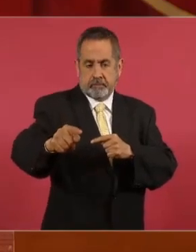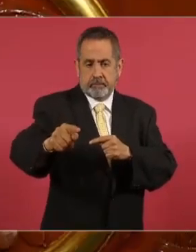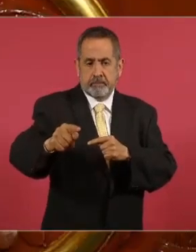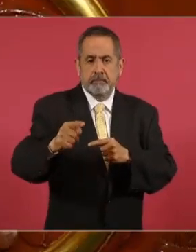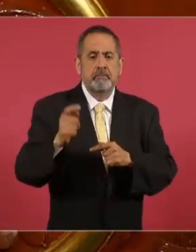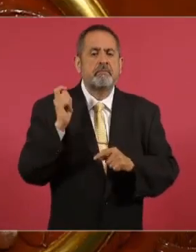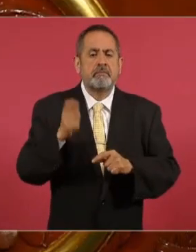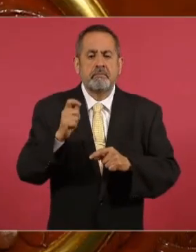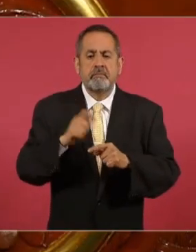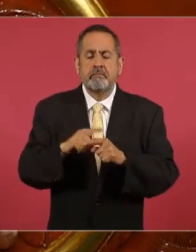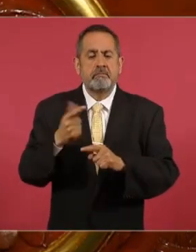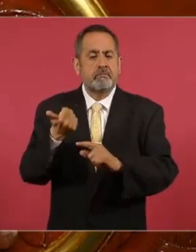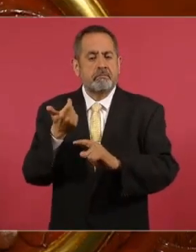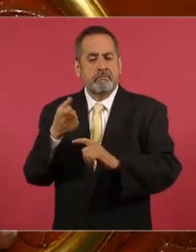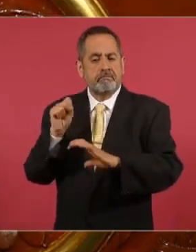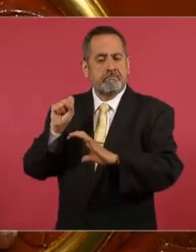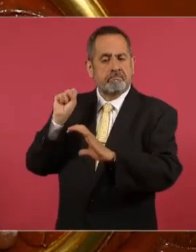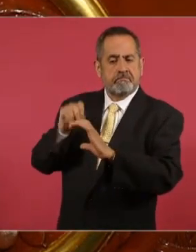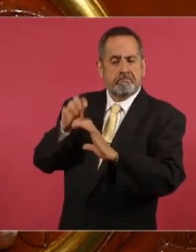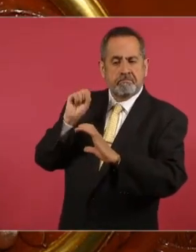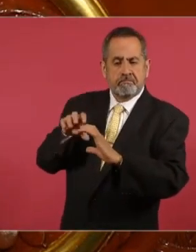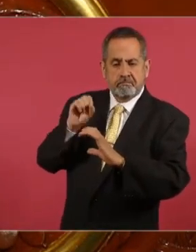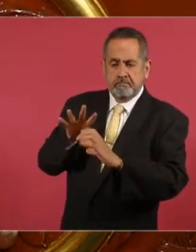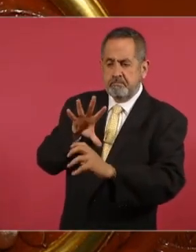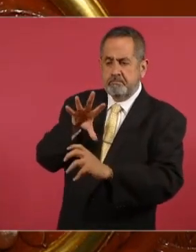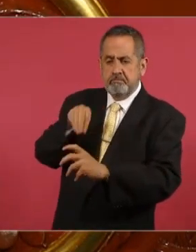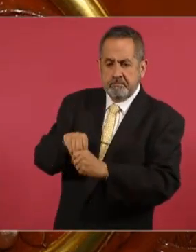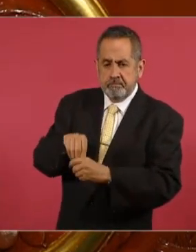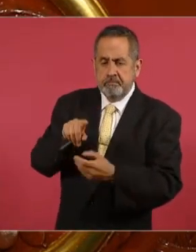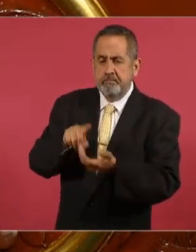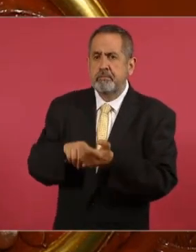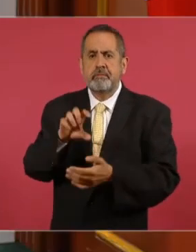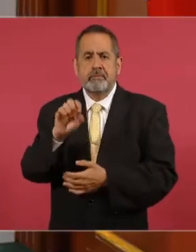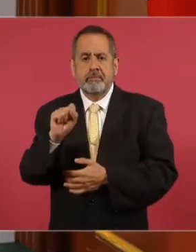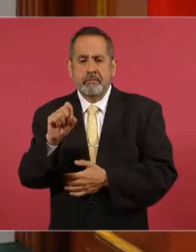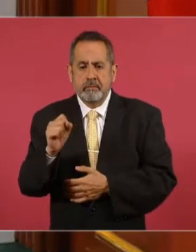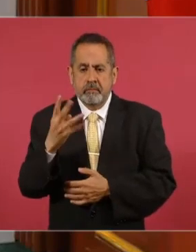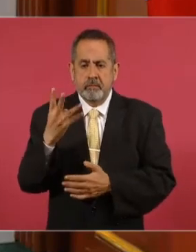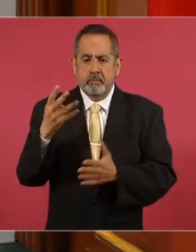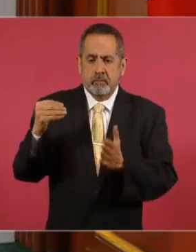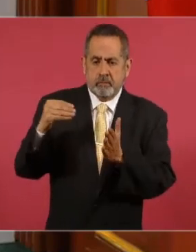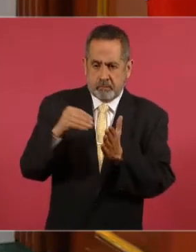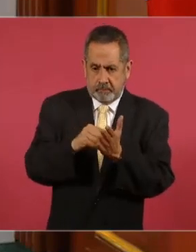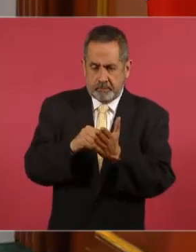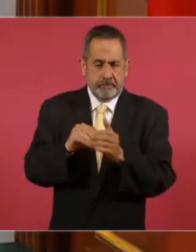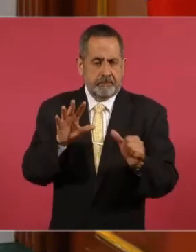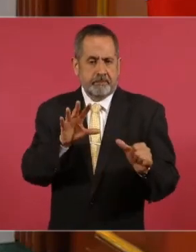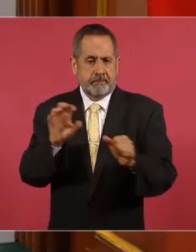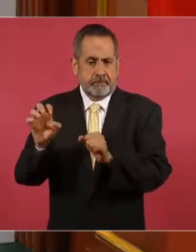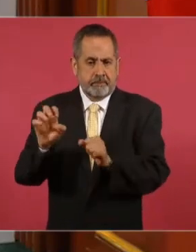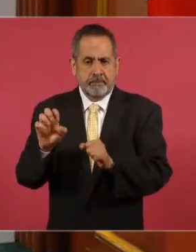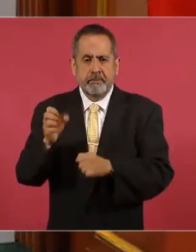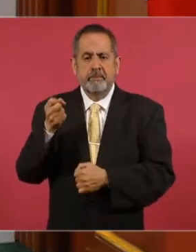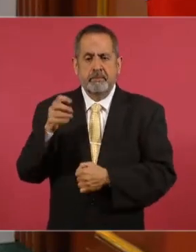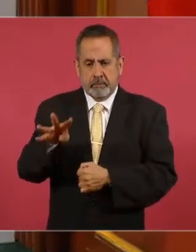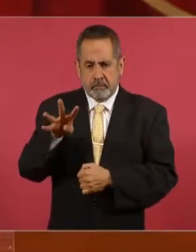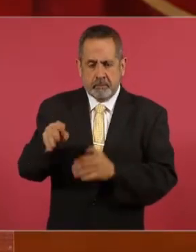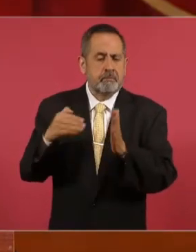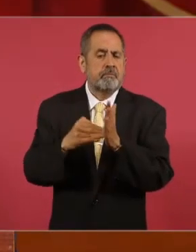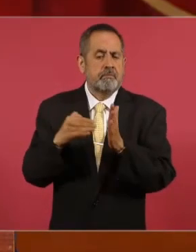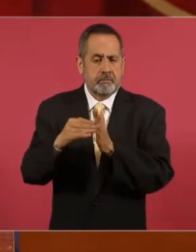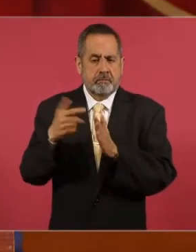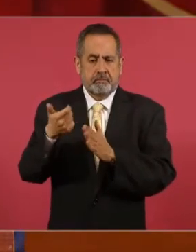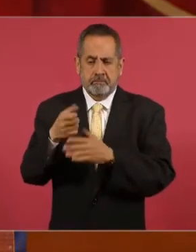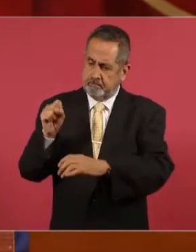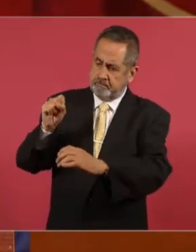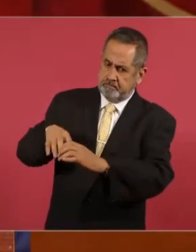se va a crear un fondo semilla de 64 mil 619 millones de